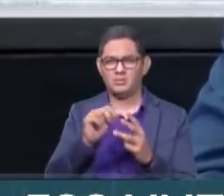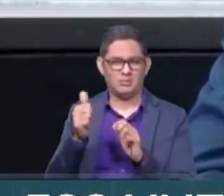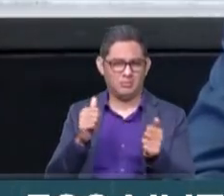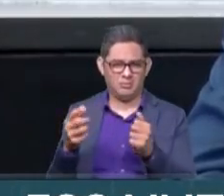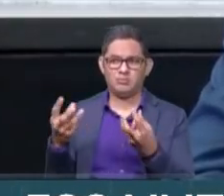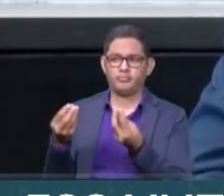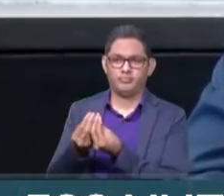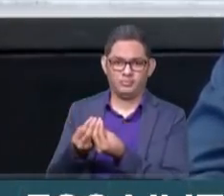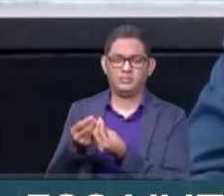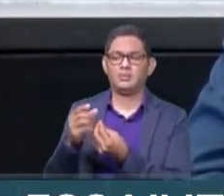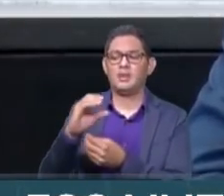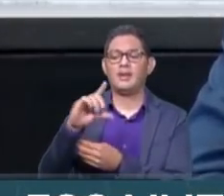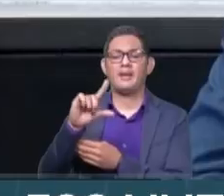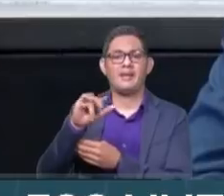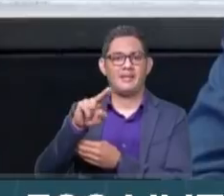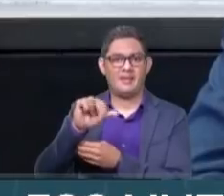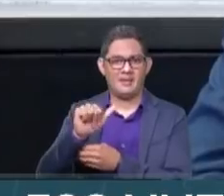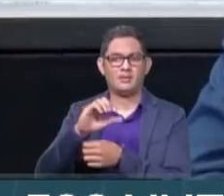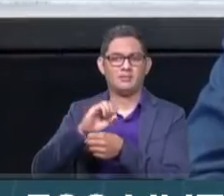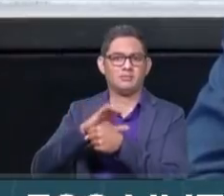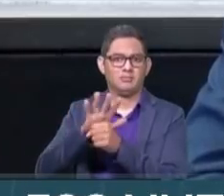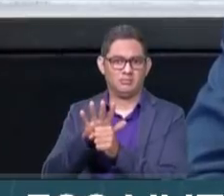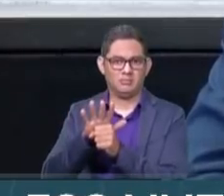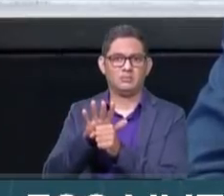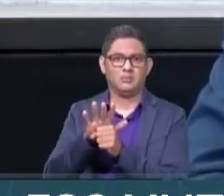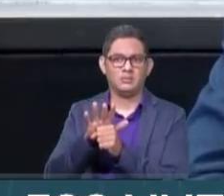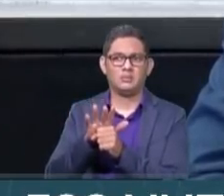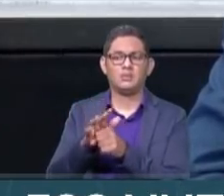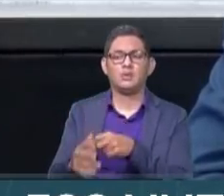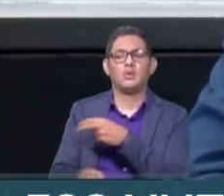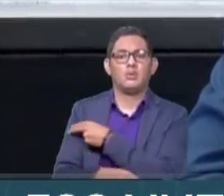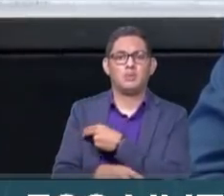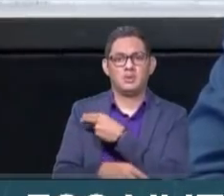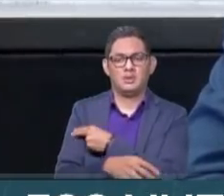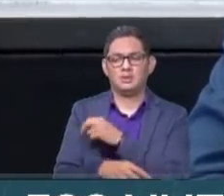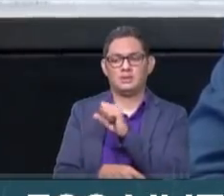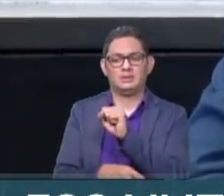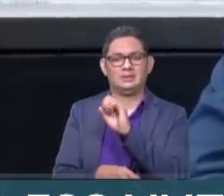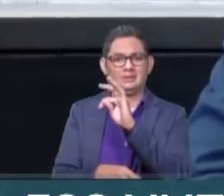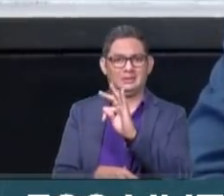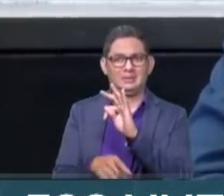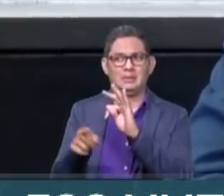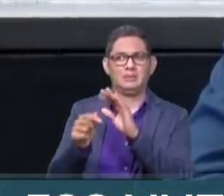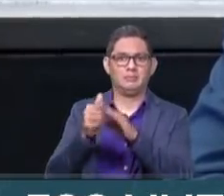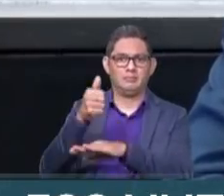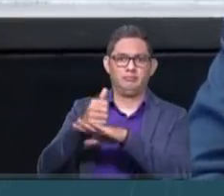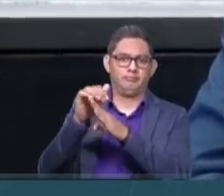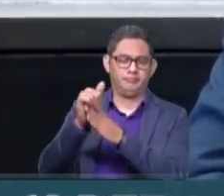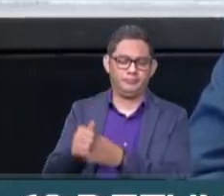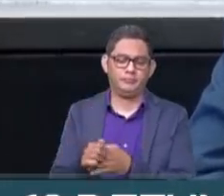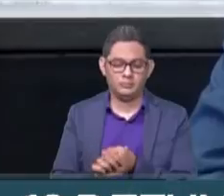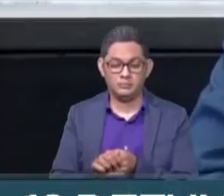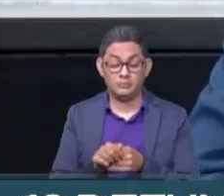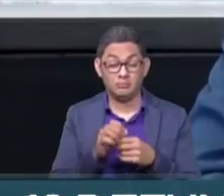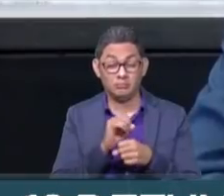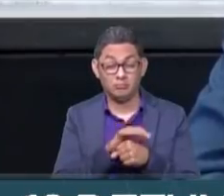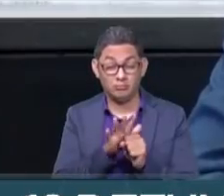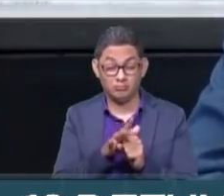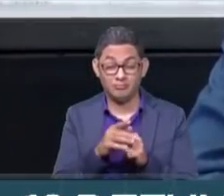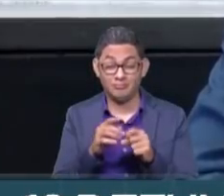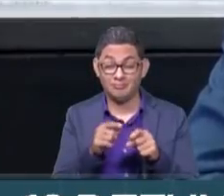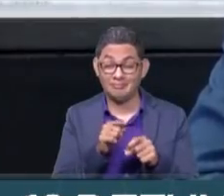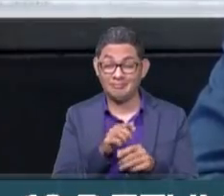dando gracias al equipo del Hospital Santo Tomás. Esta crisis sanitaria provocada